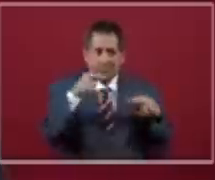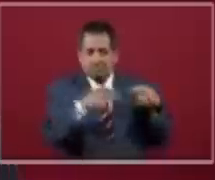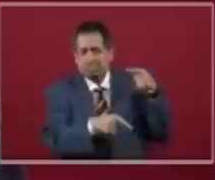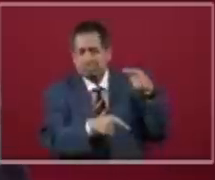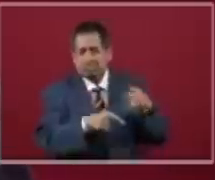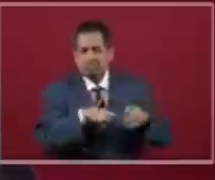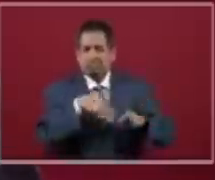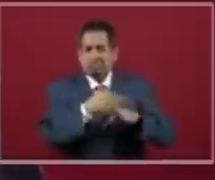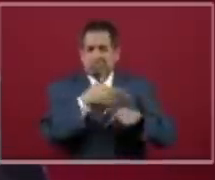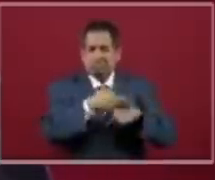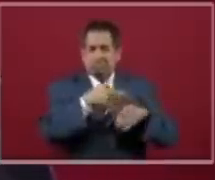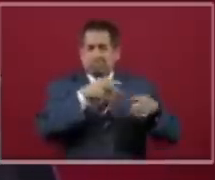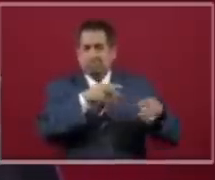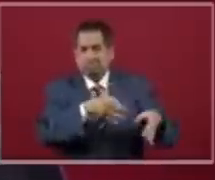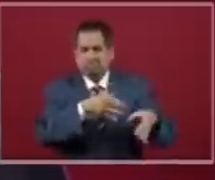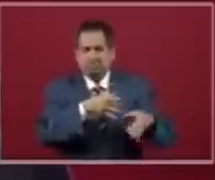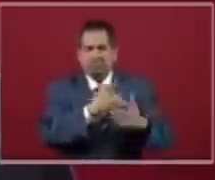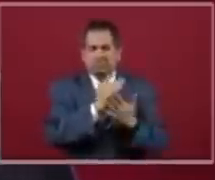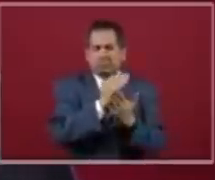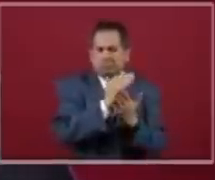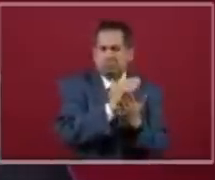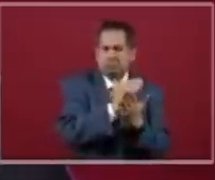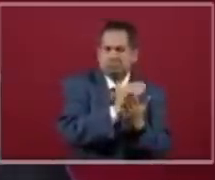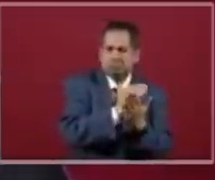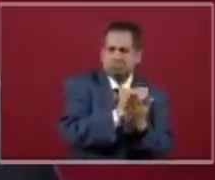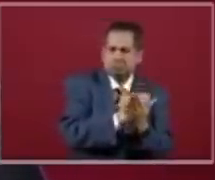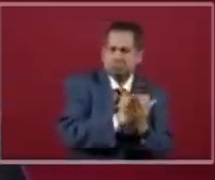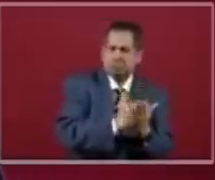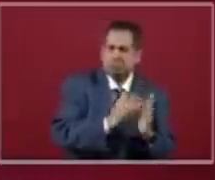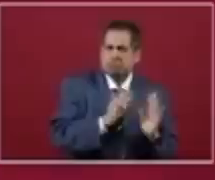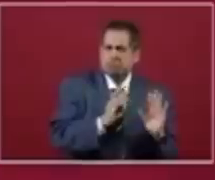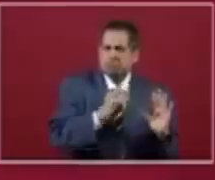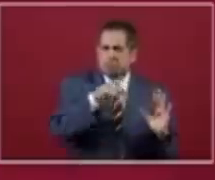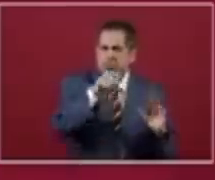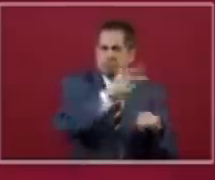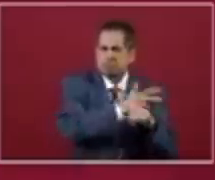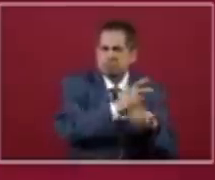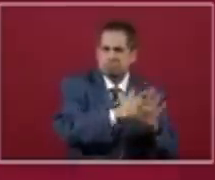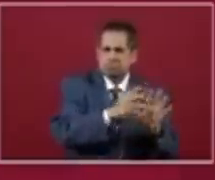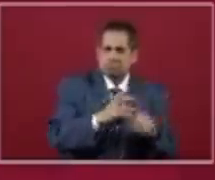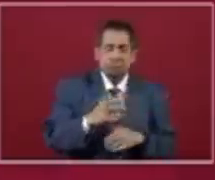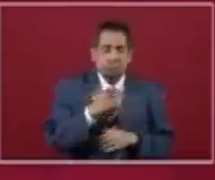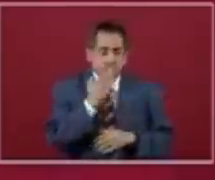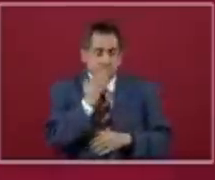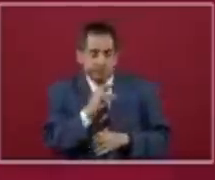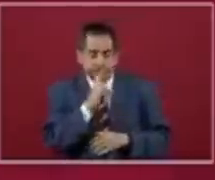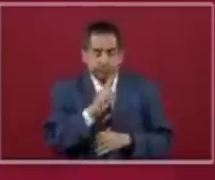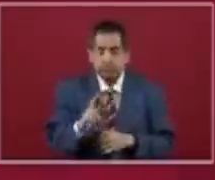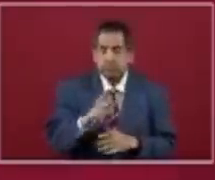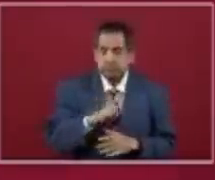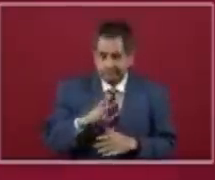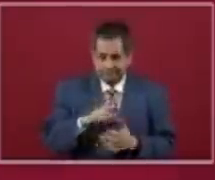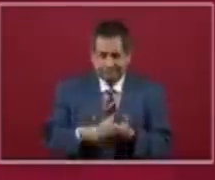discurso, y sobre todo tengo resultados